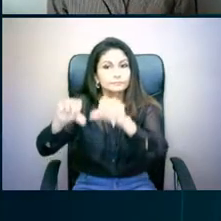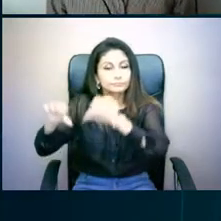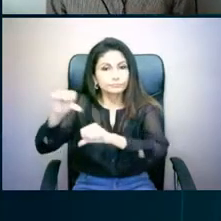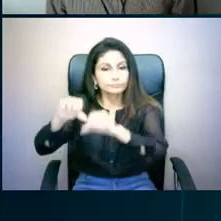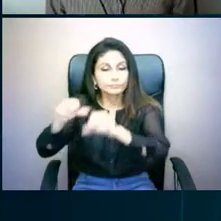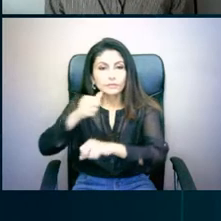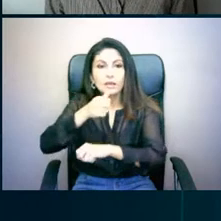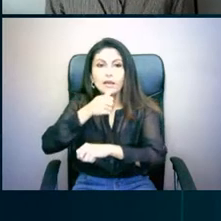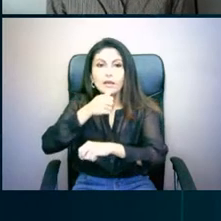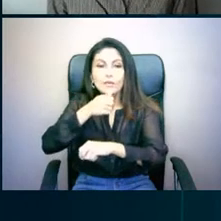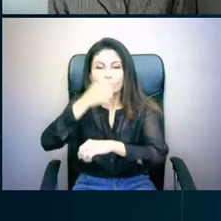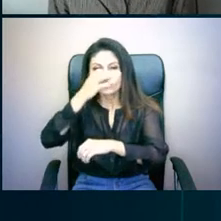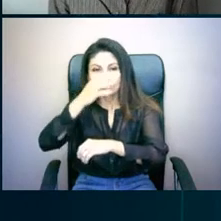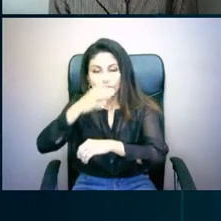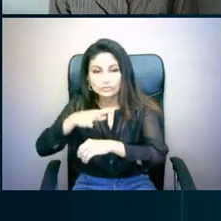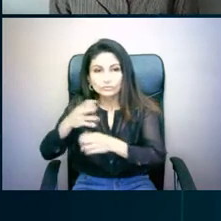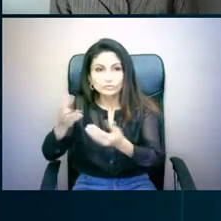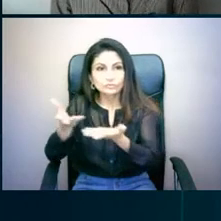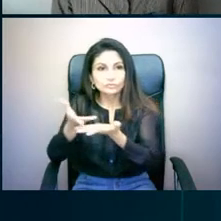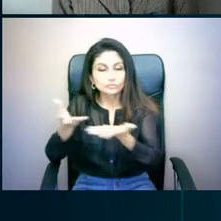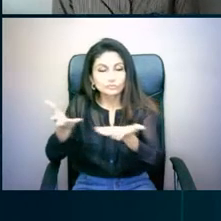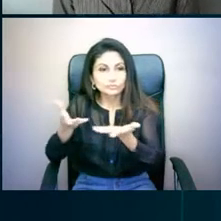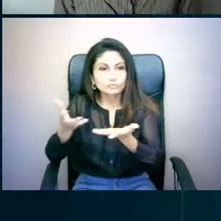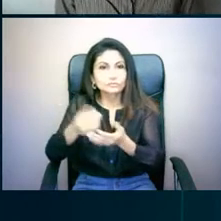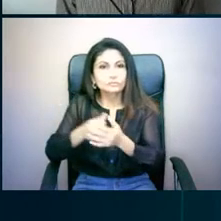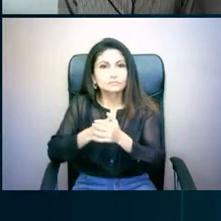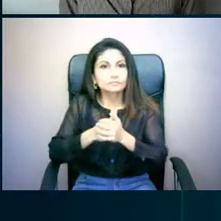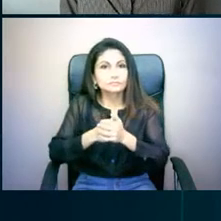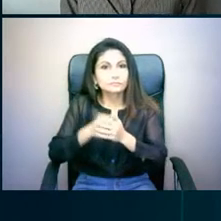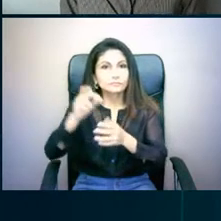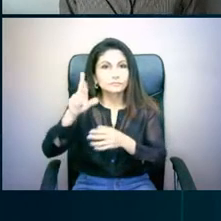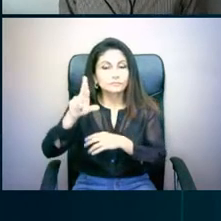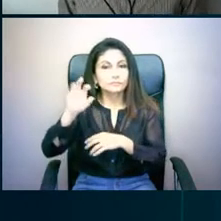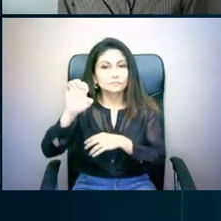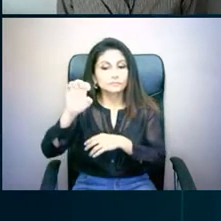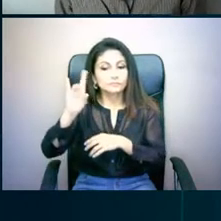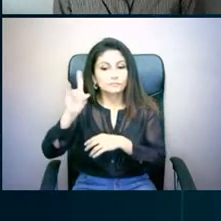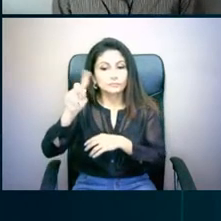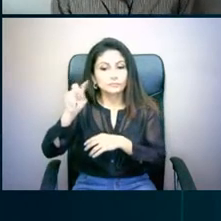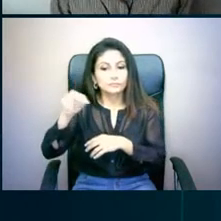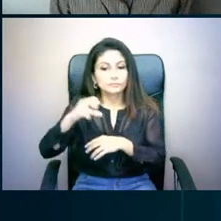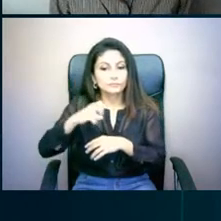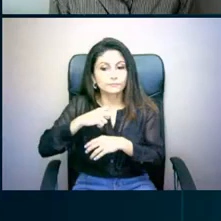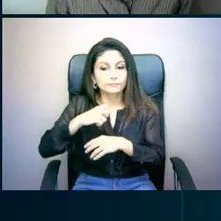Reus, que tiene una capacidad de 25.000 metros cúbicos por día.